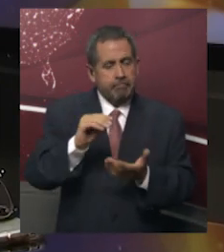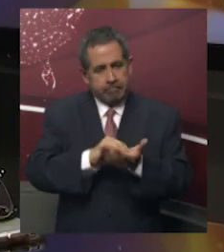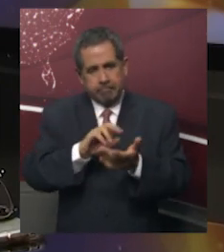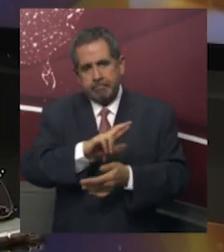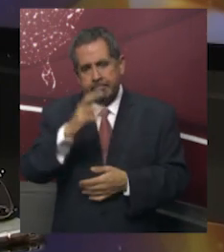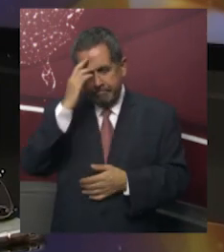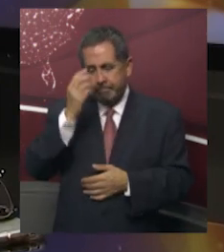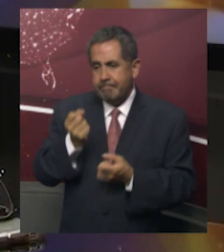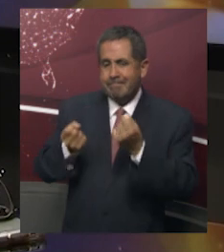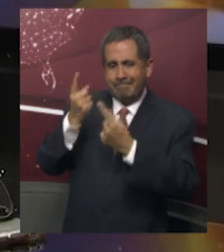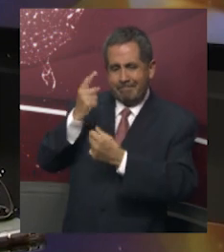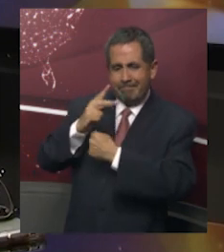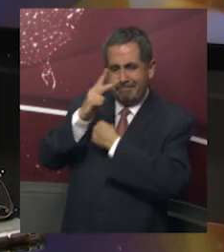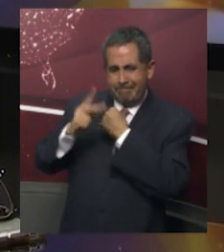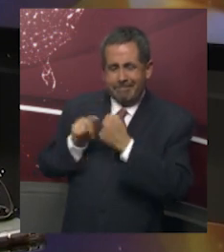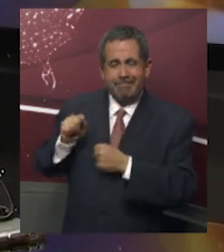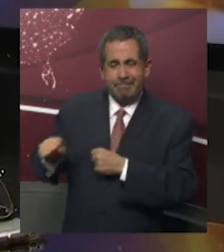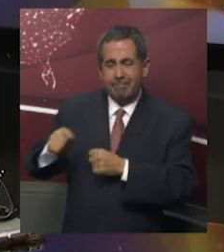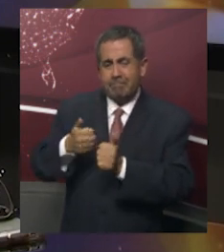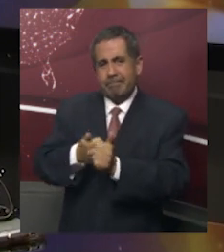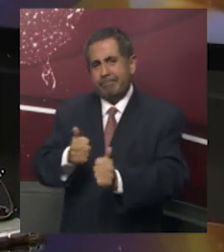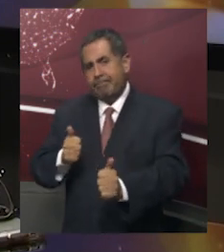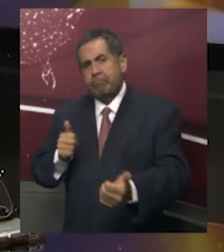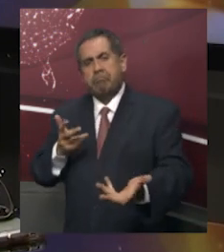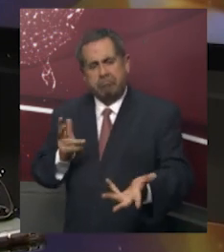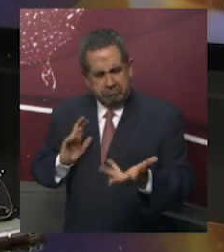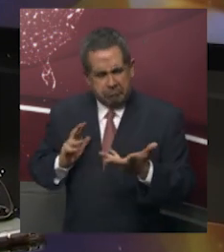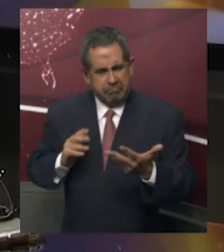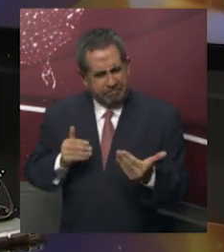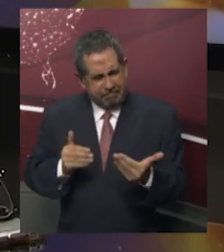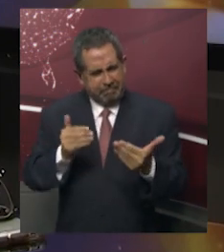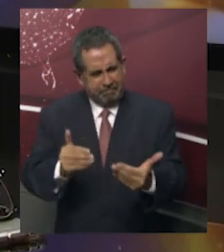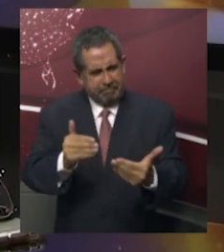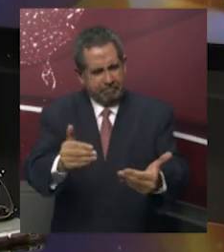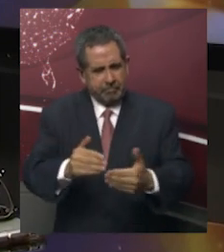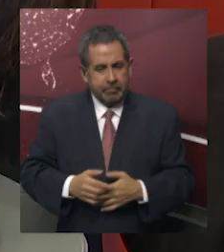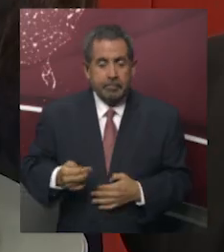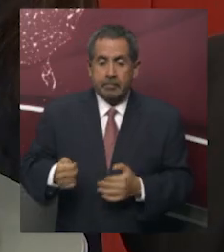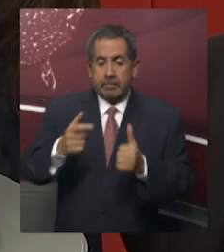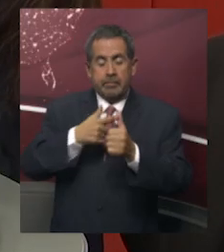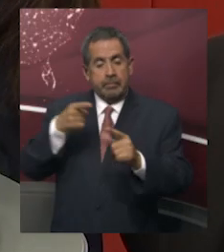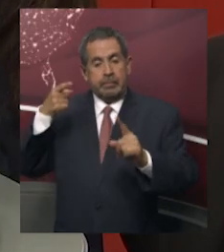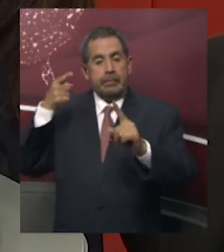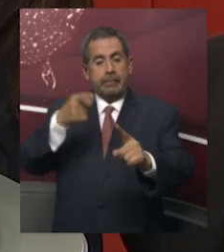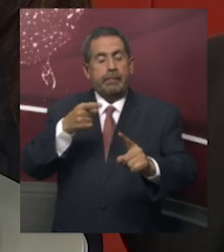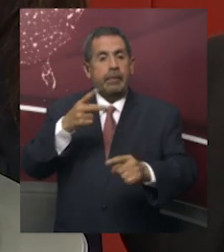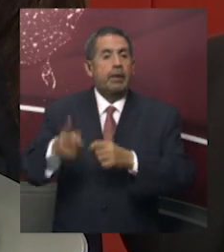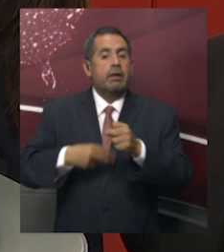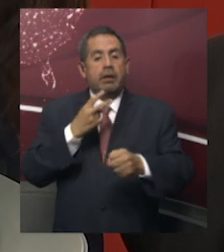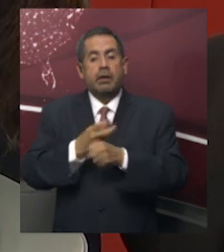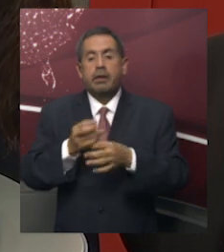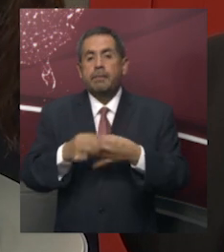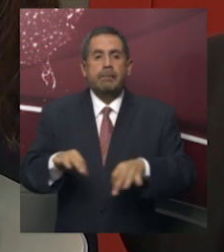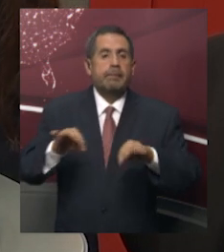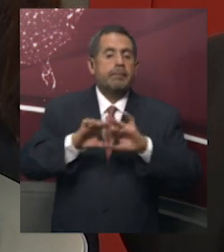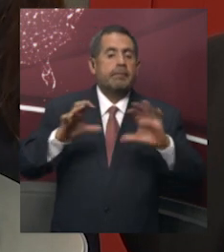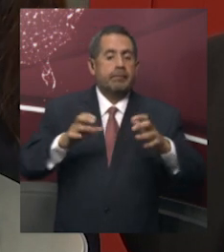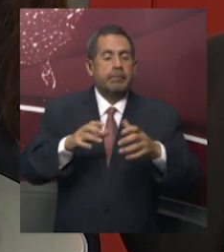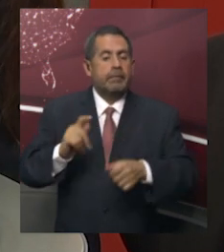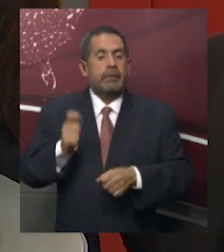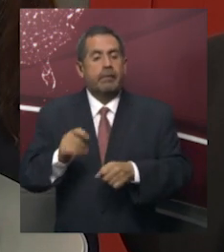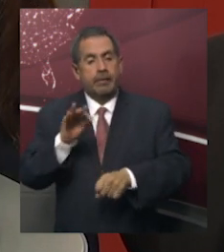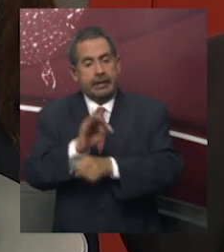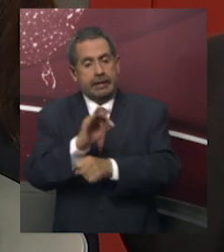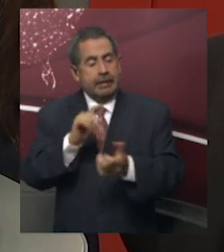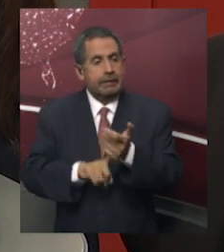hay ciertas amenazas importantes a la democracia. Entonces, esa es la primera finalidad. El segundo paso muy importante es la defensa